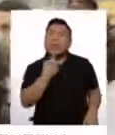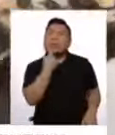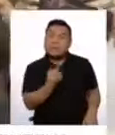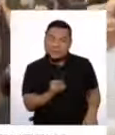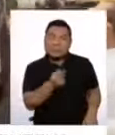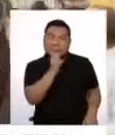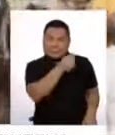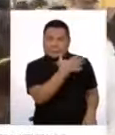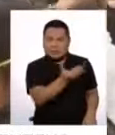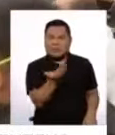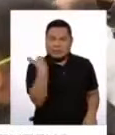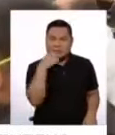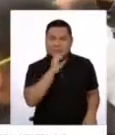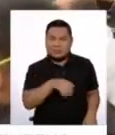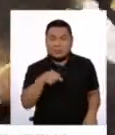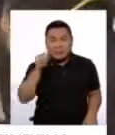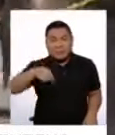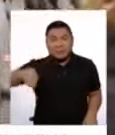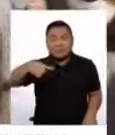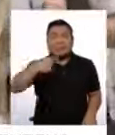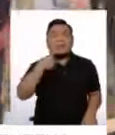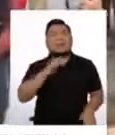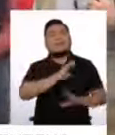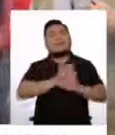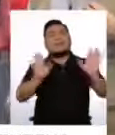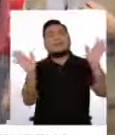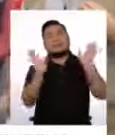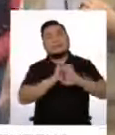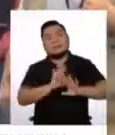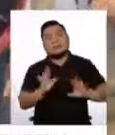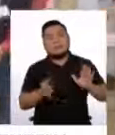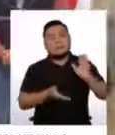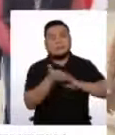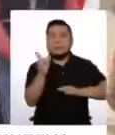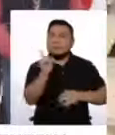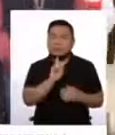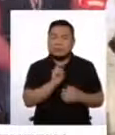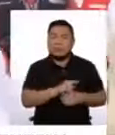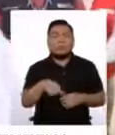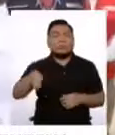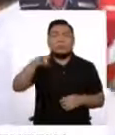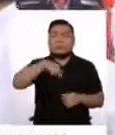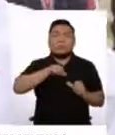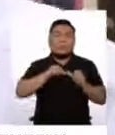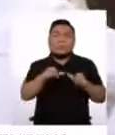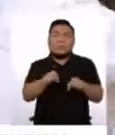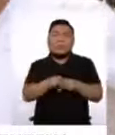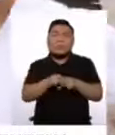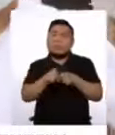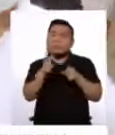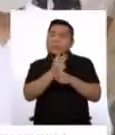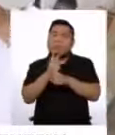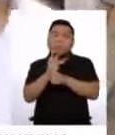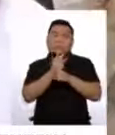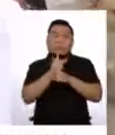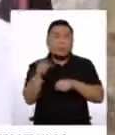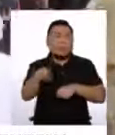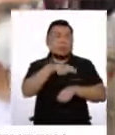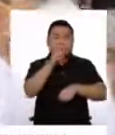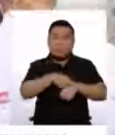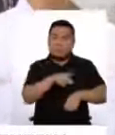no va a parar hasta que se encuentre una vacuna, y por lo tanto no podemos volver a vivir nuestra vida como lo era antes.